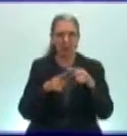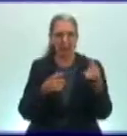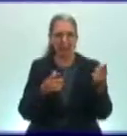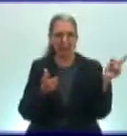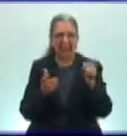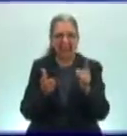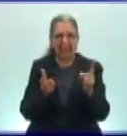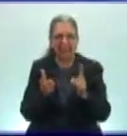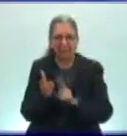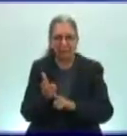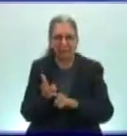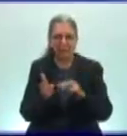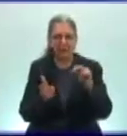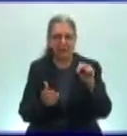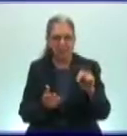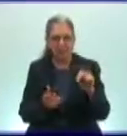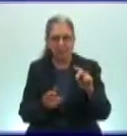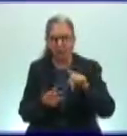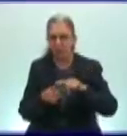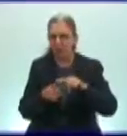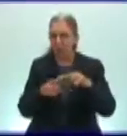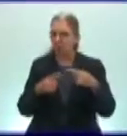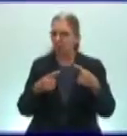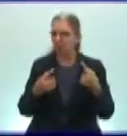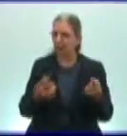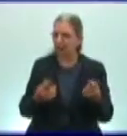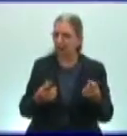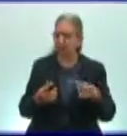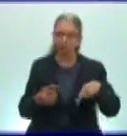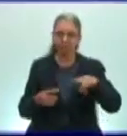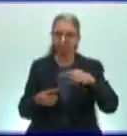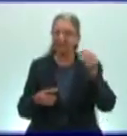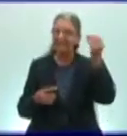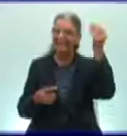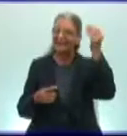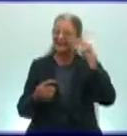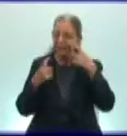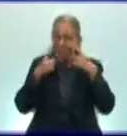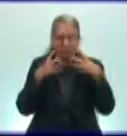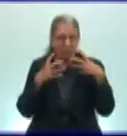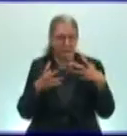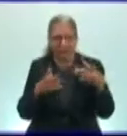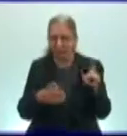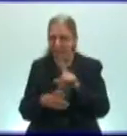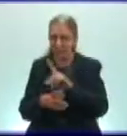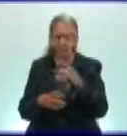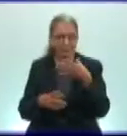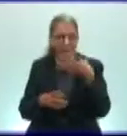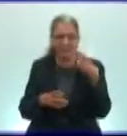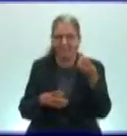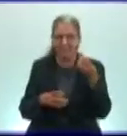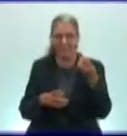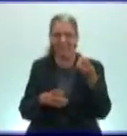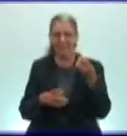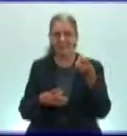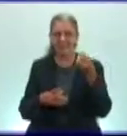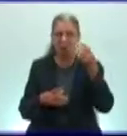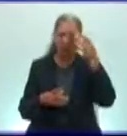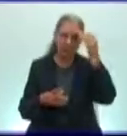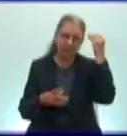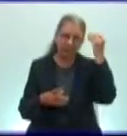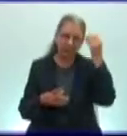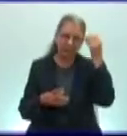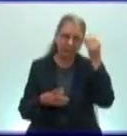eléctricamente neutros. Y siempre les insisto que esto es un aspecto importante que nunca podemos perder de vista. ¿Por qué los átomos